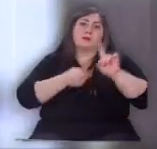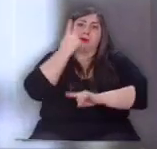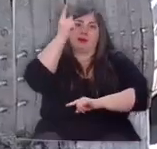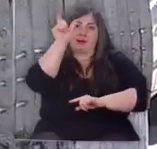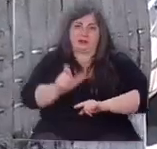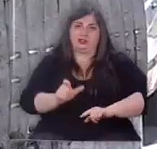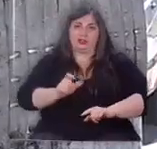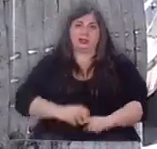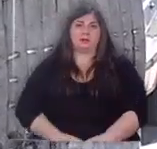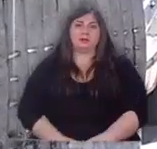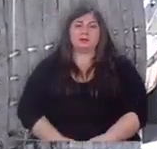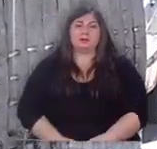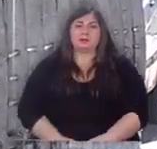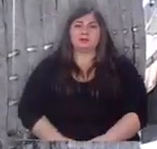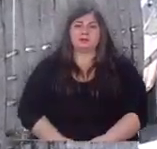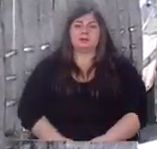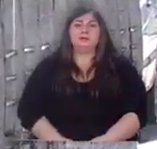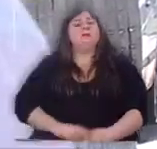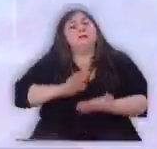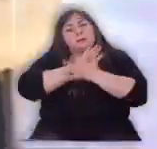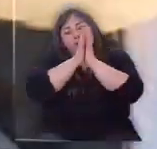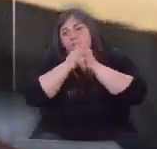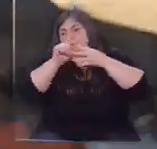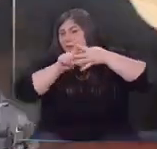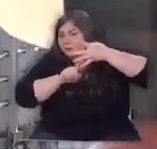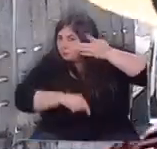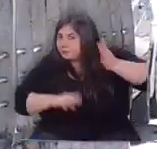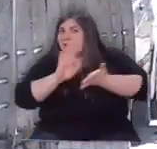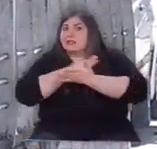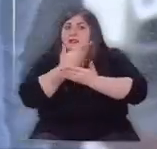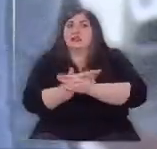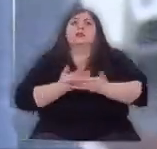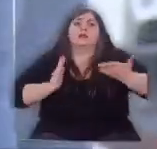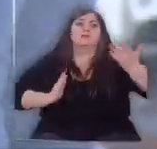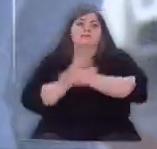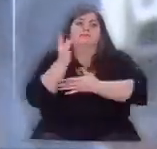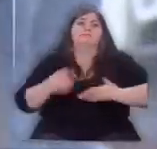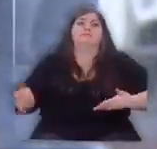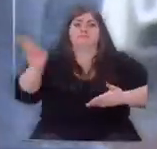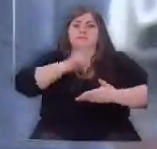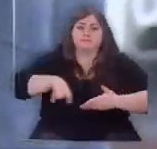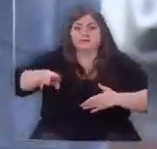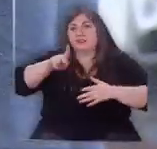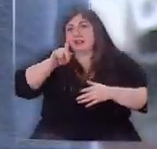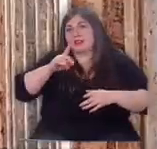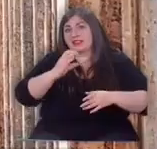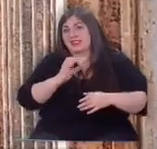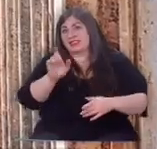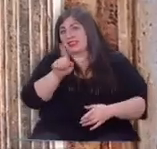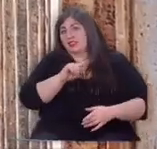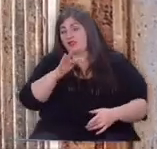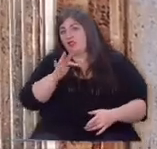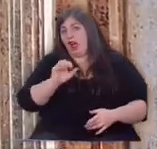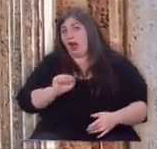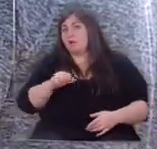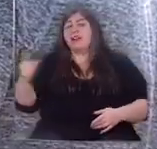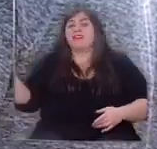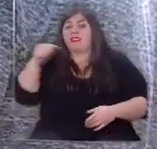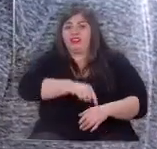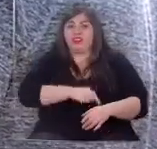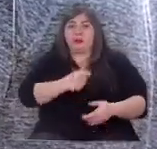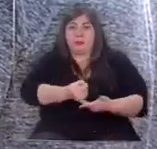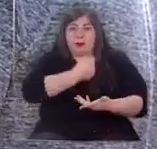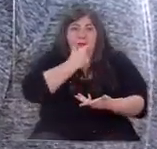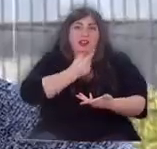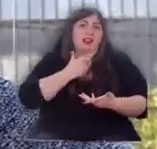paciente. Al menos, tras tomadas todas las medidas sanitarias, se reinició el funcionamiento del consultorio. Don Carlos vino por sus medicamentos.